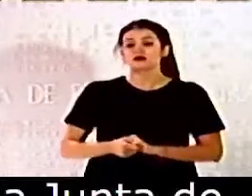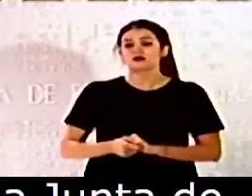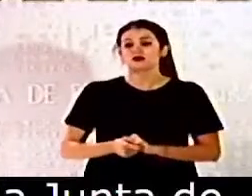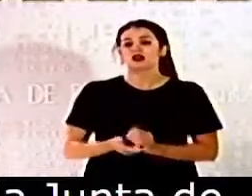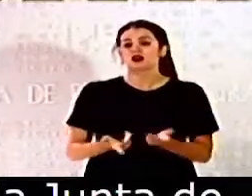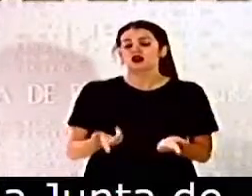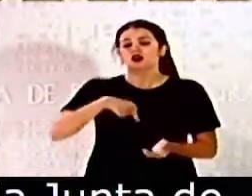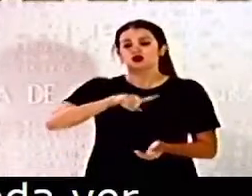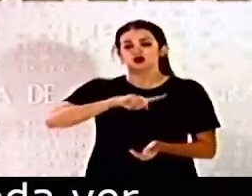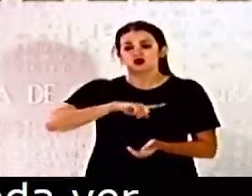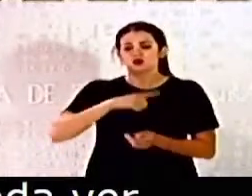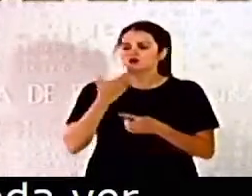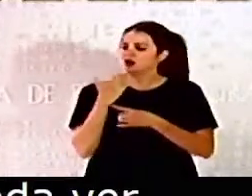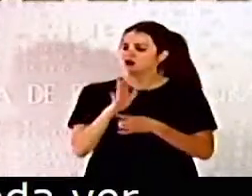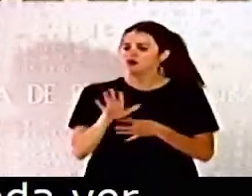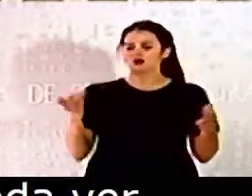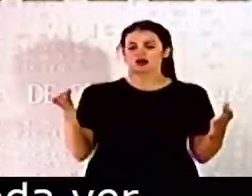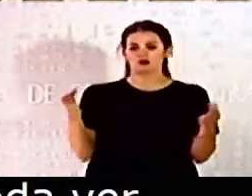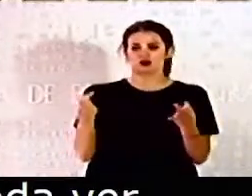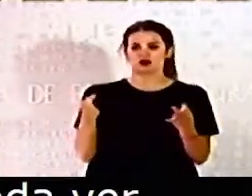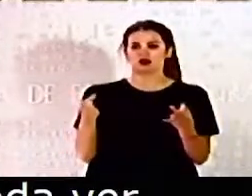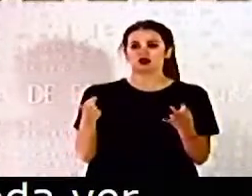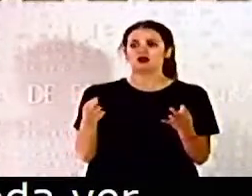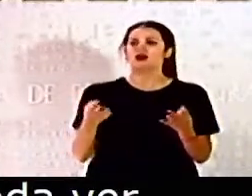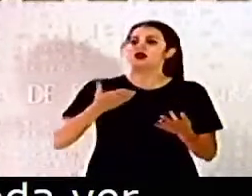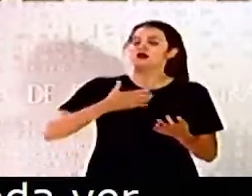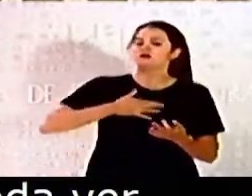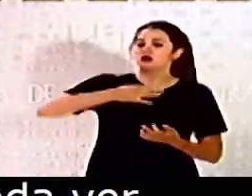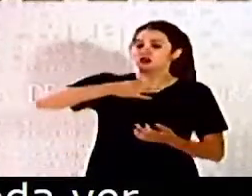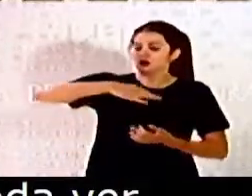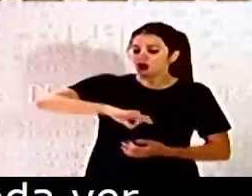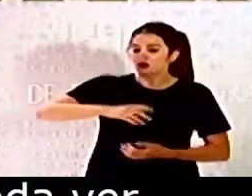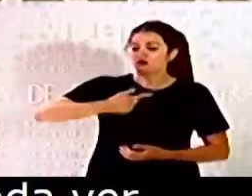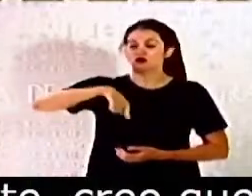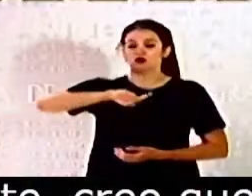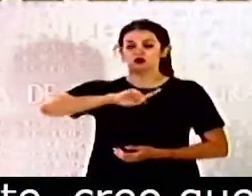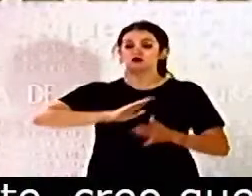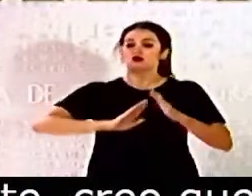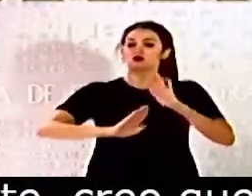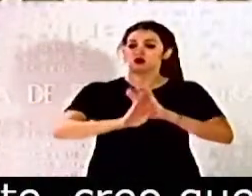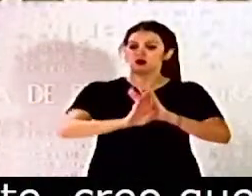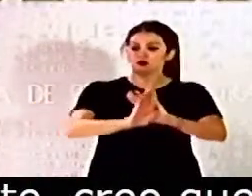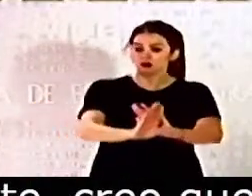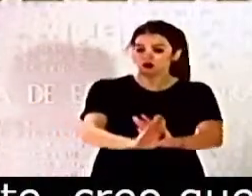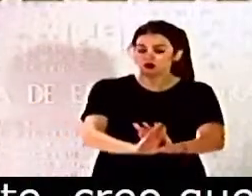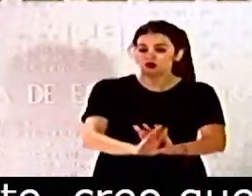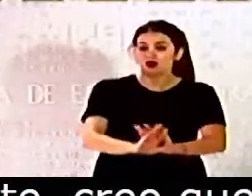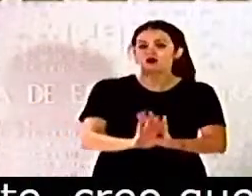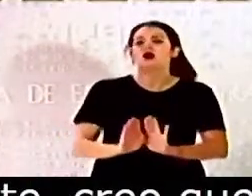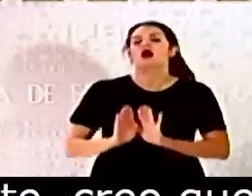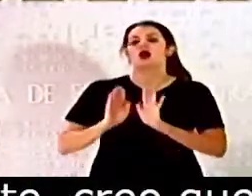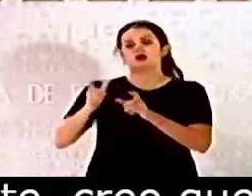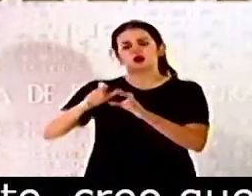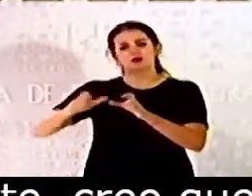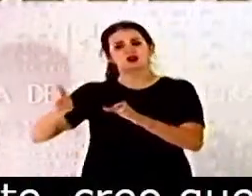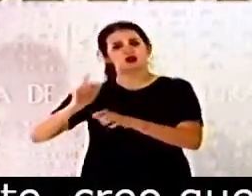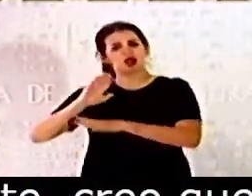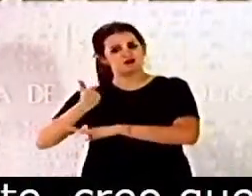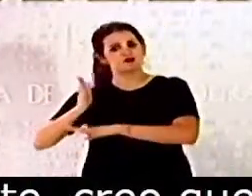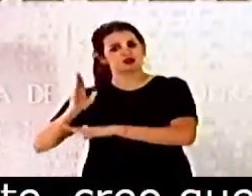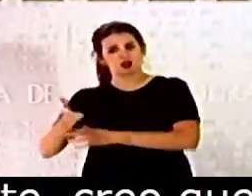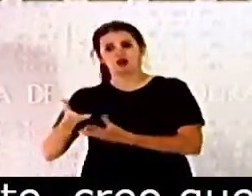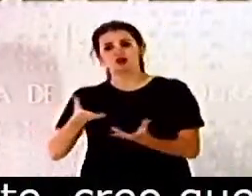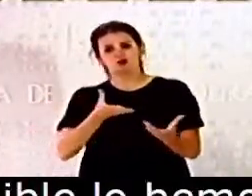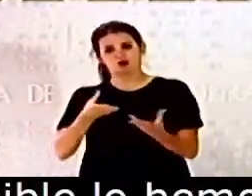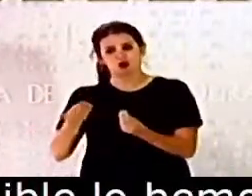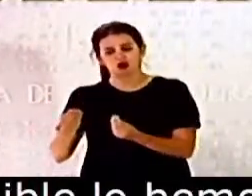Creo que hemos demostrado que, mientras ha sido posible, lo hemos mantenido, incluso con tasas de incidencia muy elevadas. Hemos tenido que esperar a la